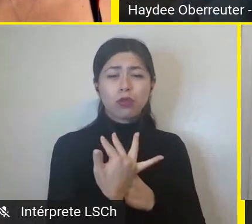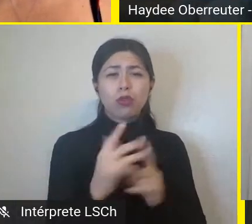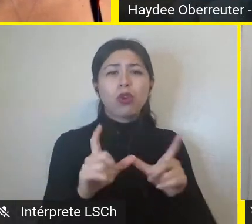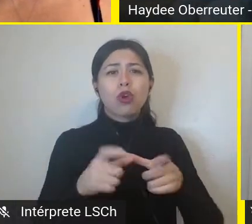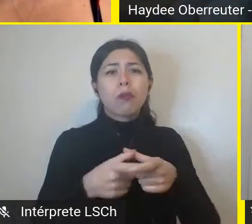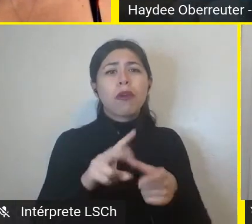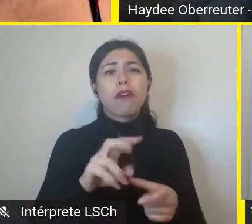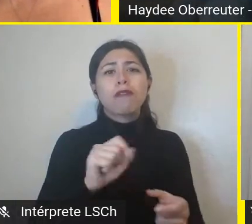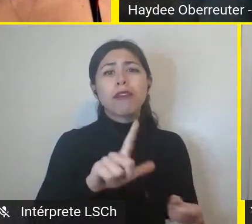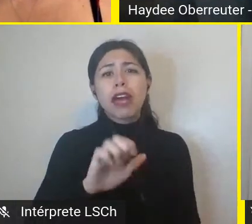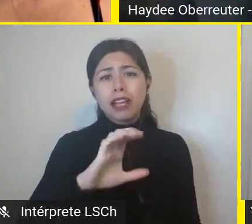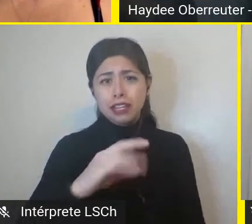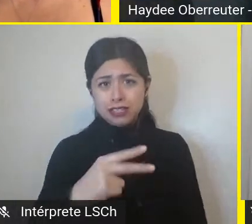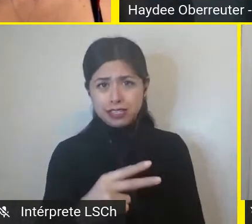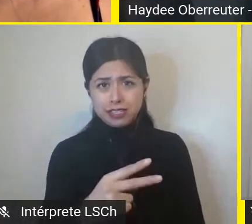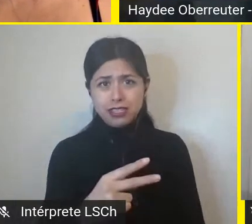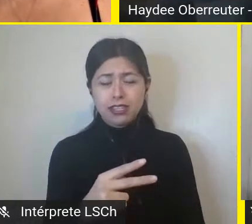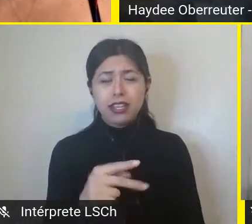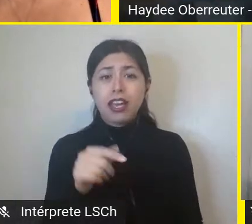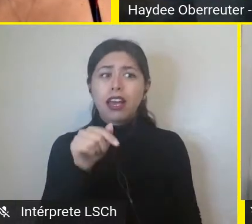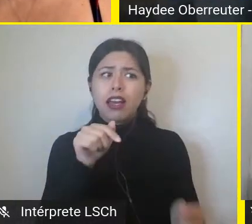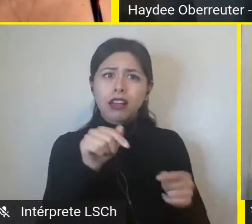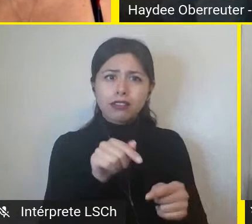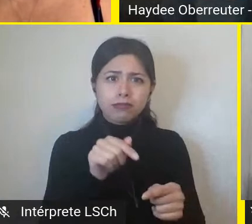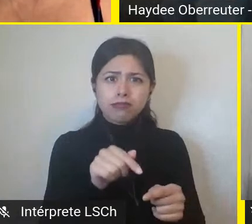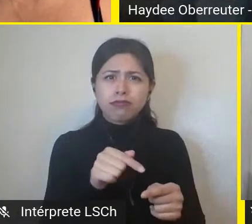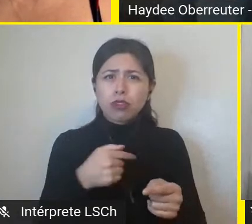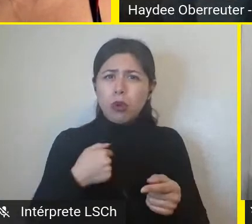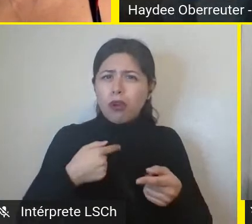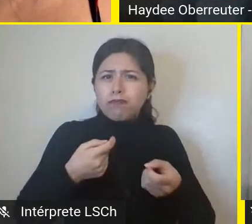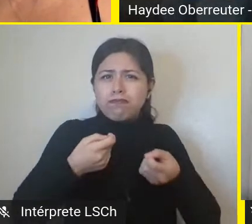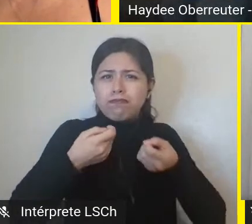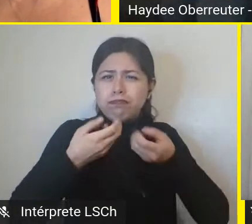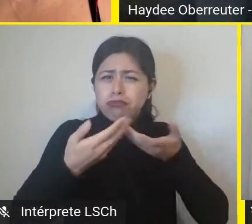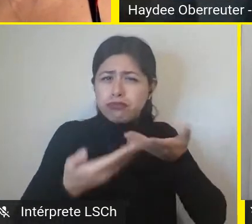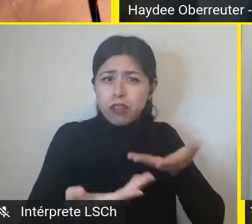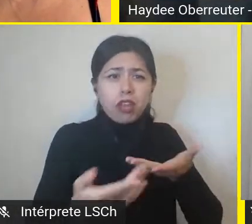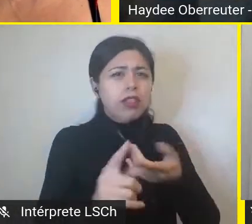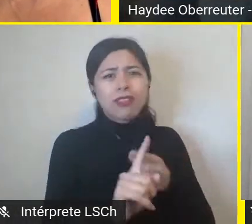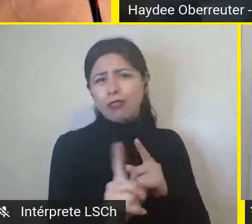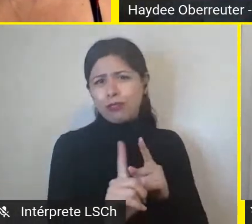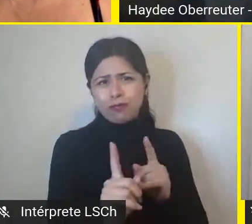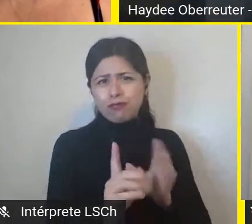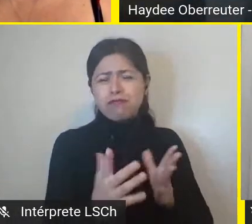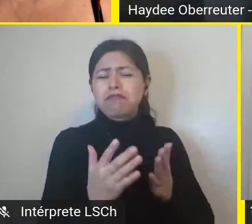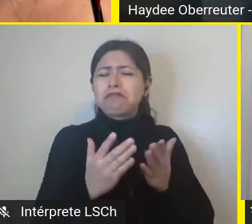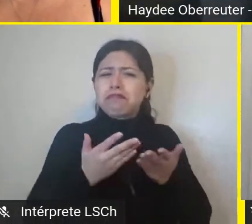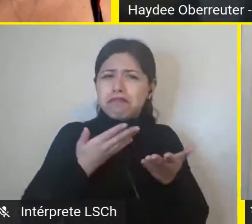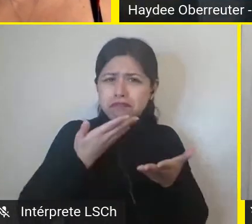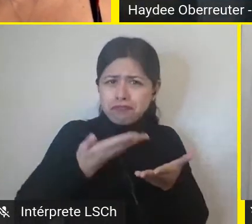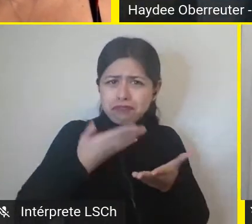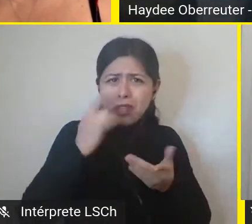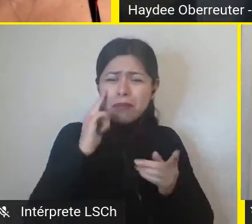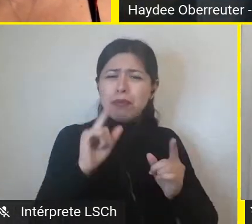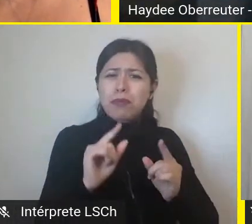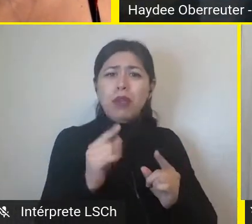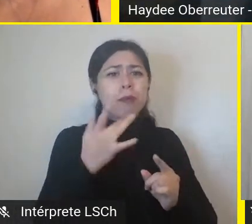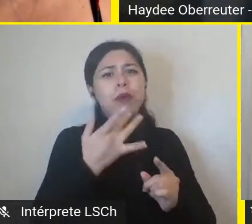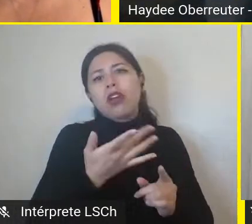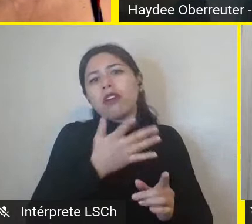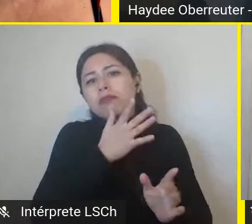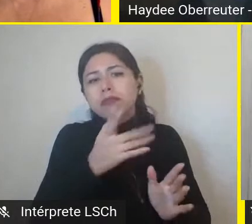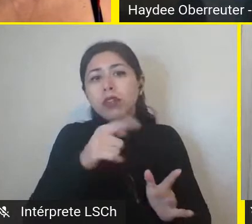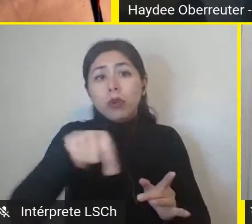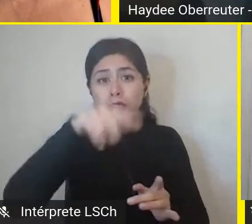Balech, en donde tampoco hablé mucho, porque si ustedes supieran, por ejemplo, a